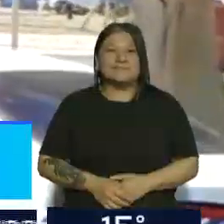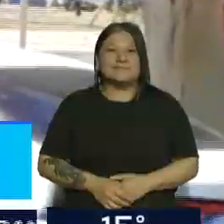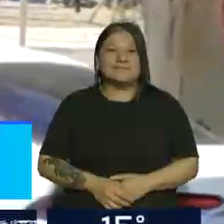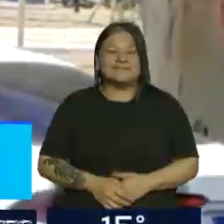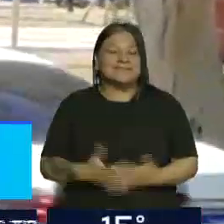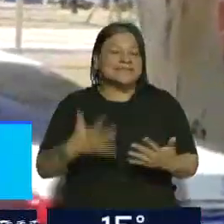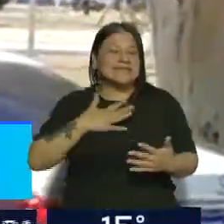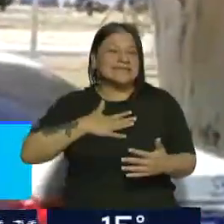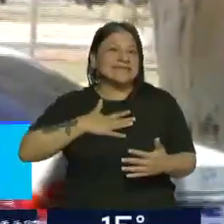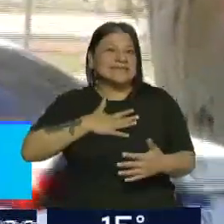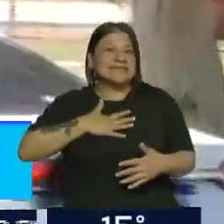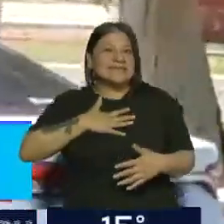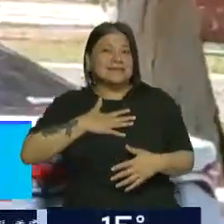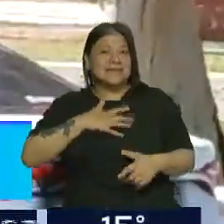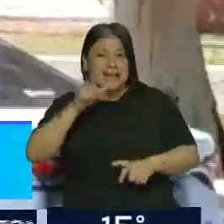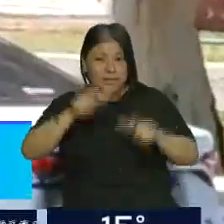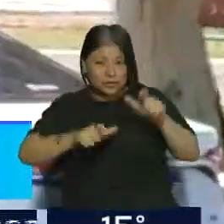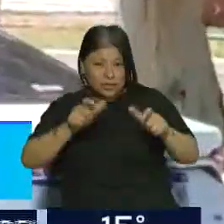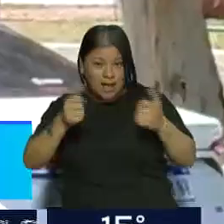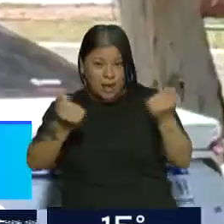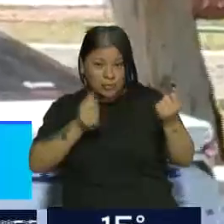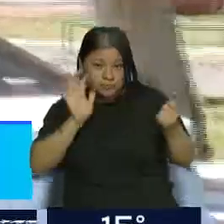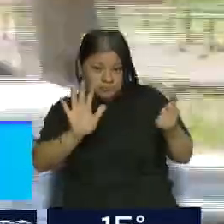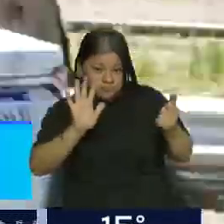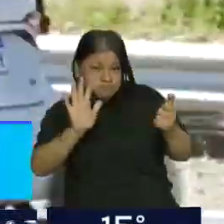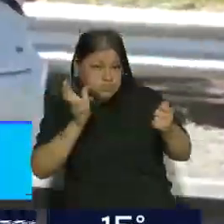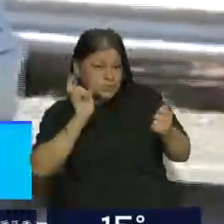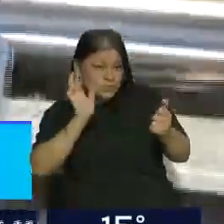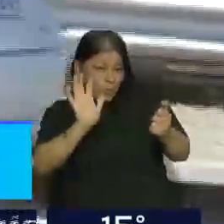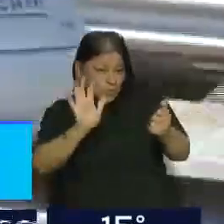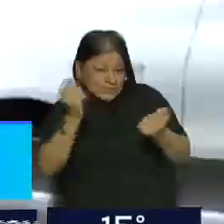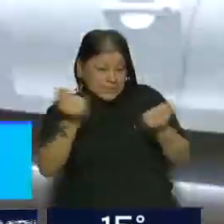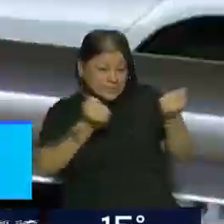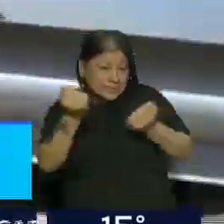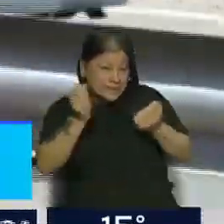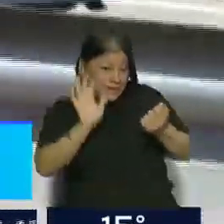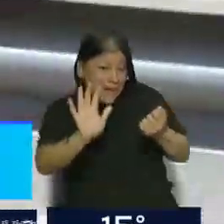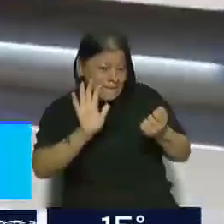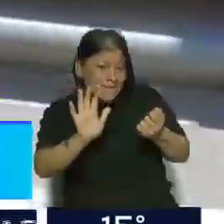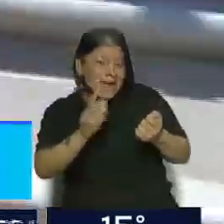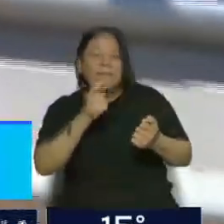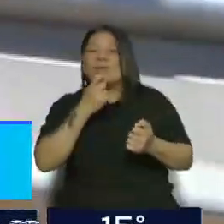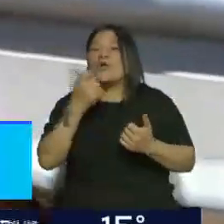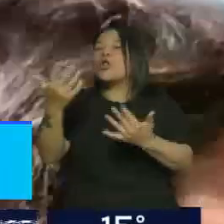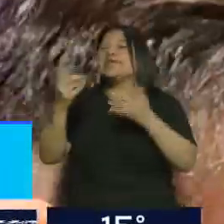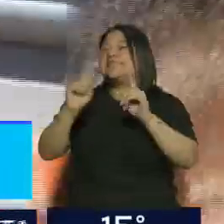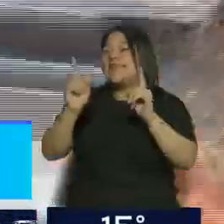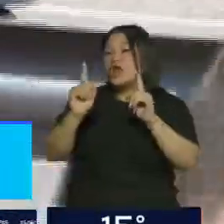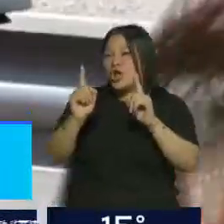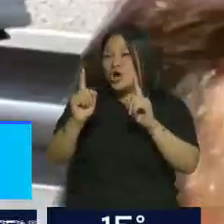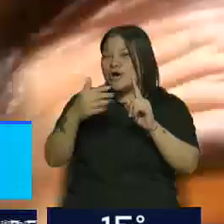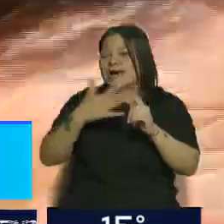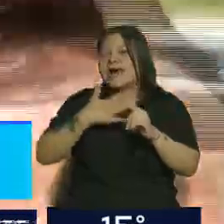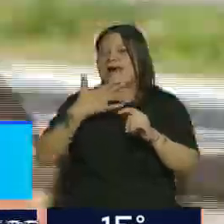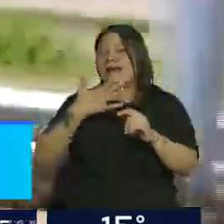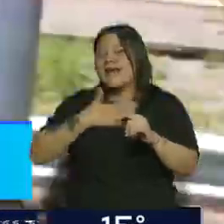y la gente se prende con los bocinazos, los que van pasando, no va a fallar, Chicho. Los que no son hinchas, digo, entienden sí, un poco la